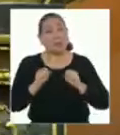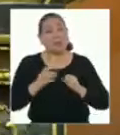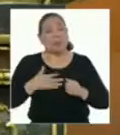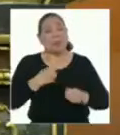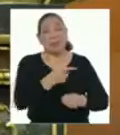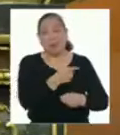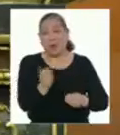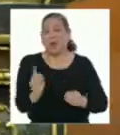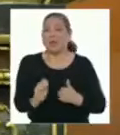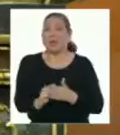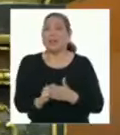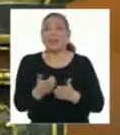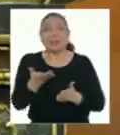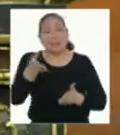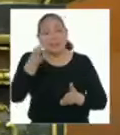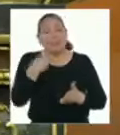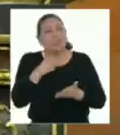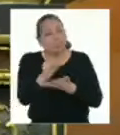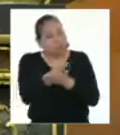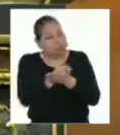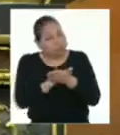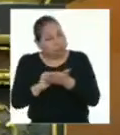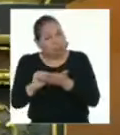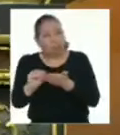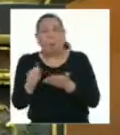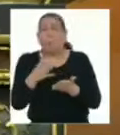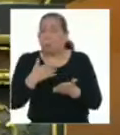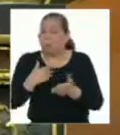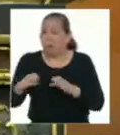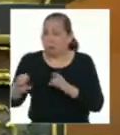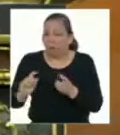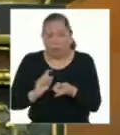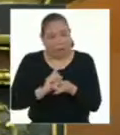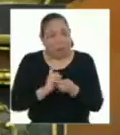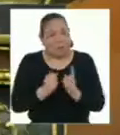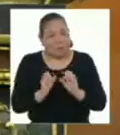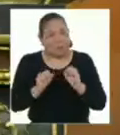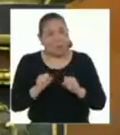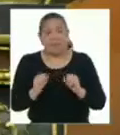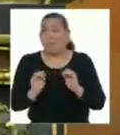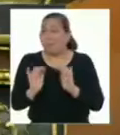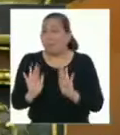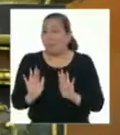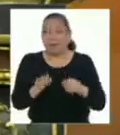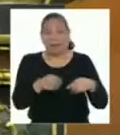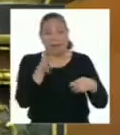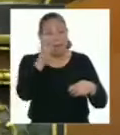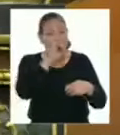serlo. Esa capacidad solidaria que todos podemos realizar si